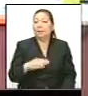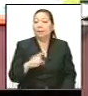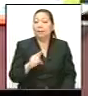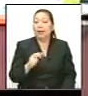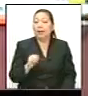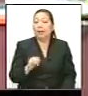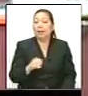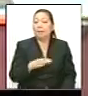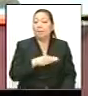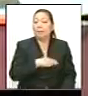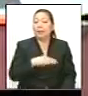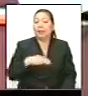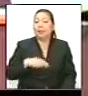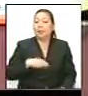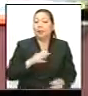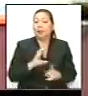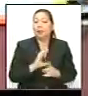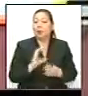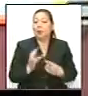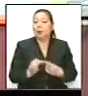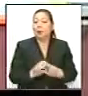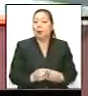Espinosa, ministro de Cultura,